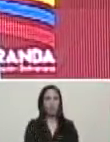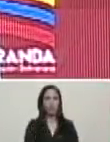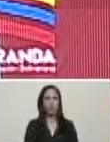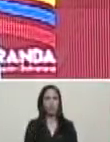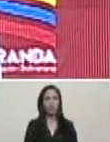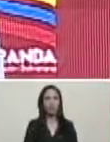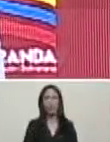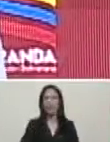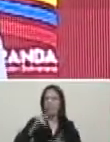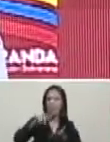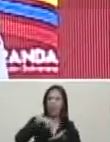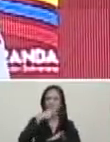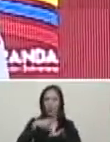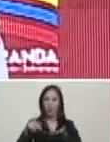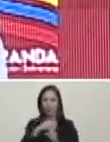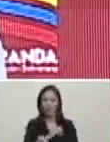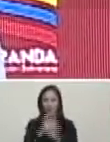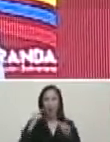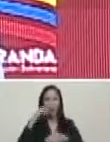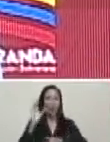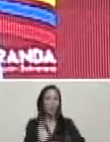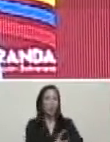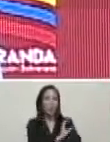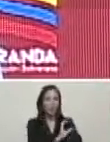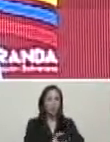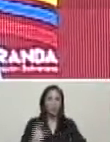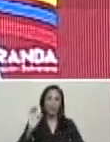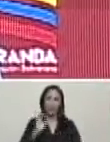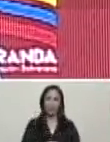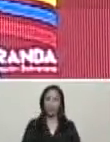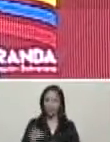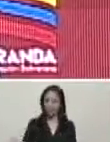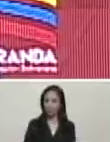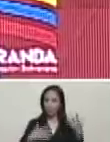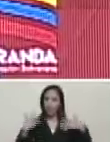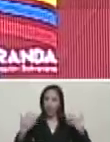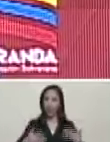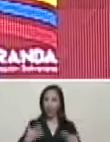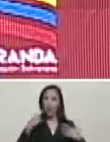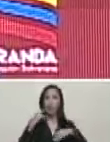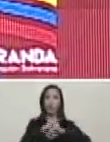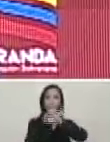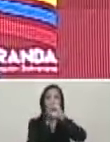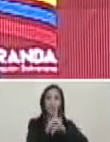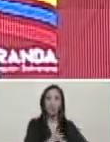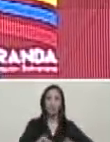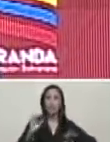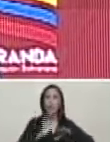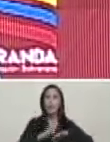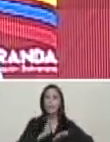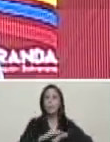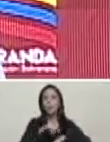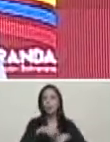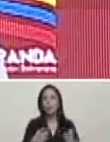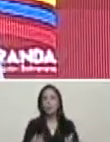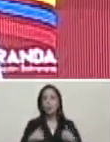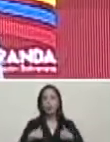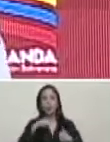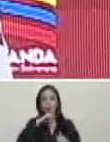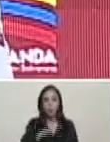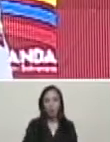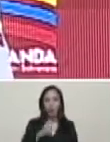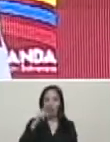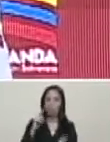Hay que bailar, ¿vale? Hay que cantar. Hay que andar alegre. Porque estamos haciendo patria. Estamos viviendo un momento